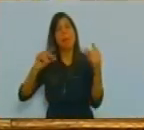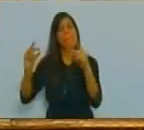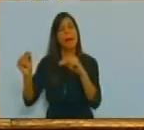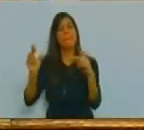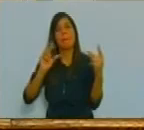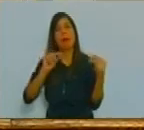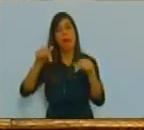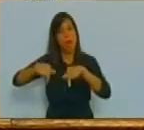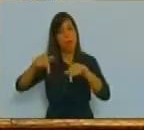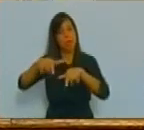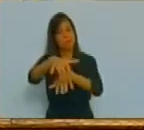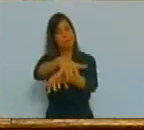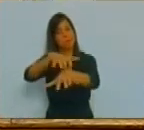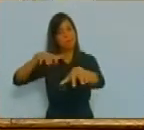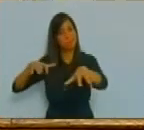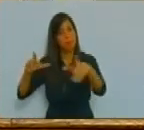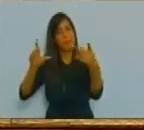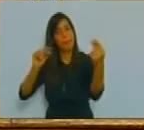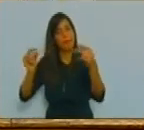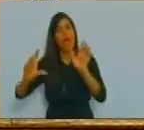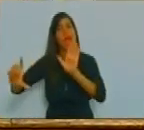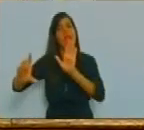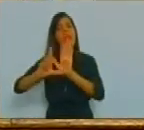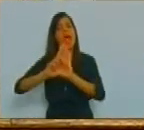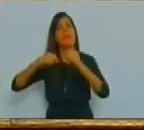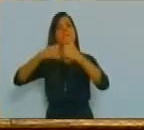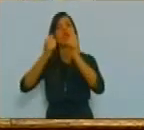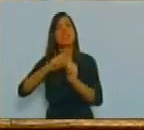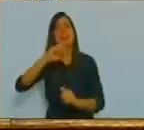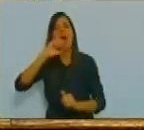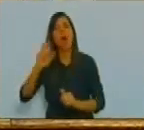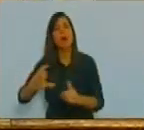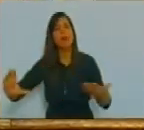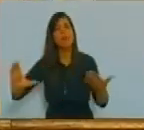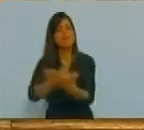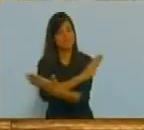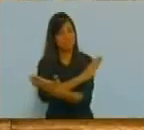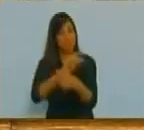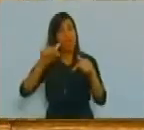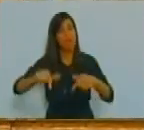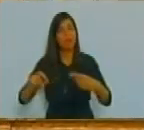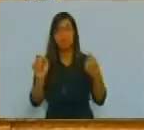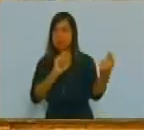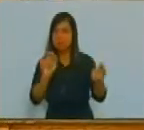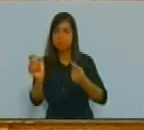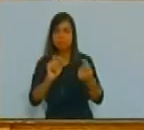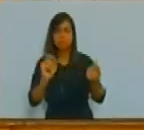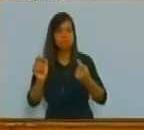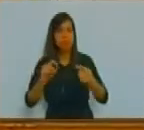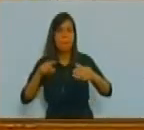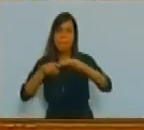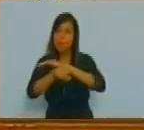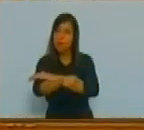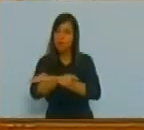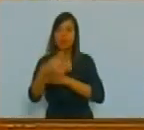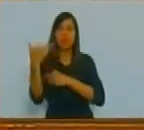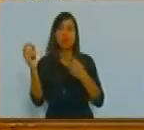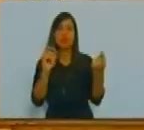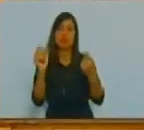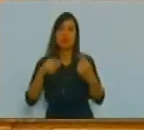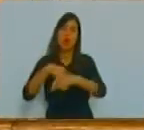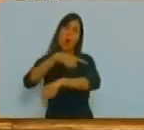plenaria de la asamblea constituyente esta ley que ha sido amplia y profundamente debatida con el pueblo venezolano